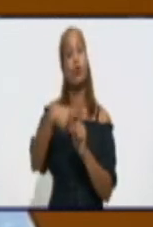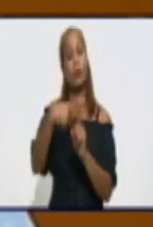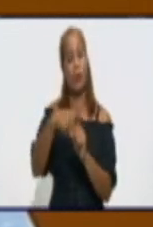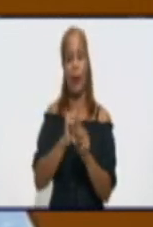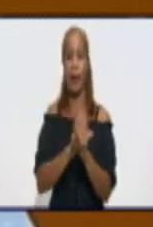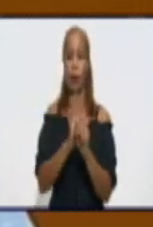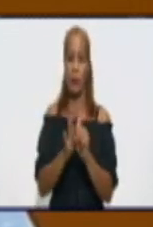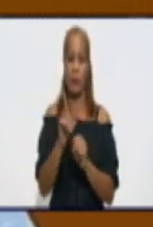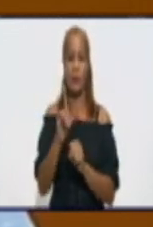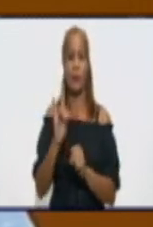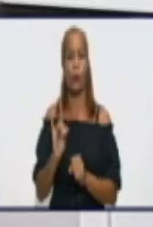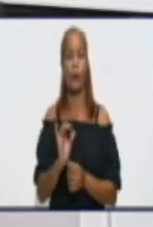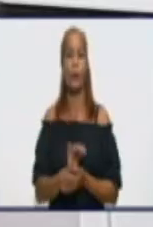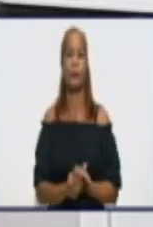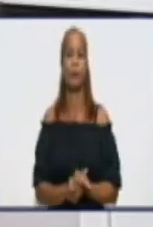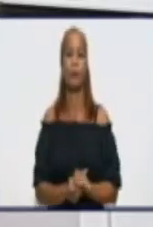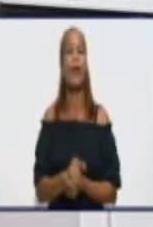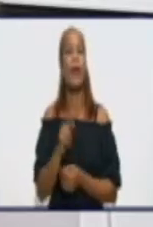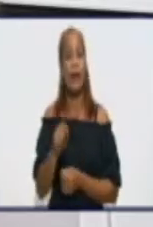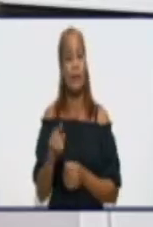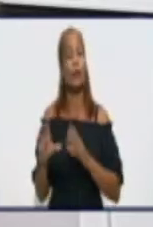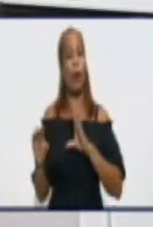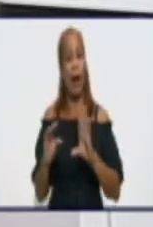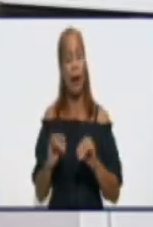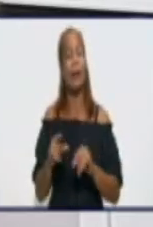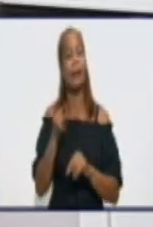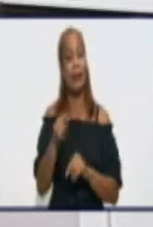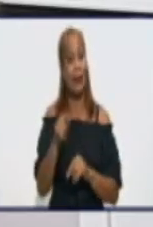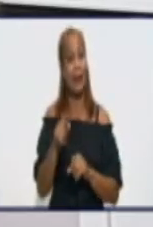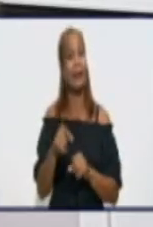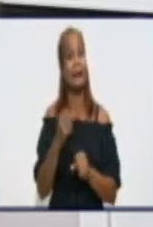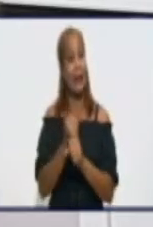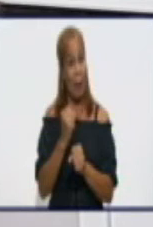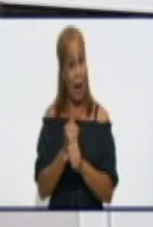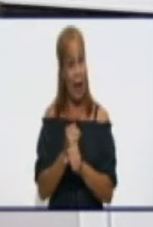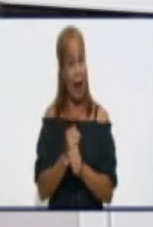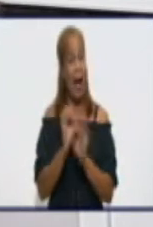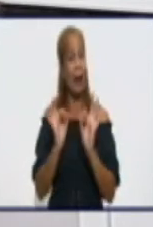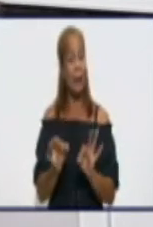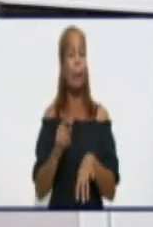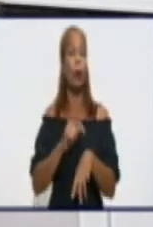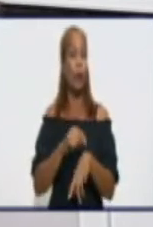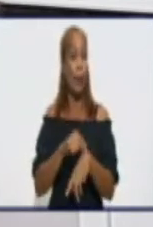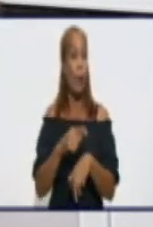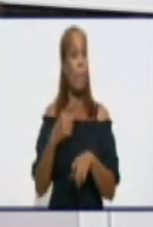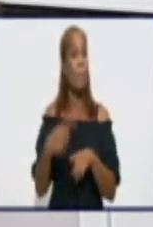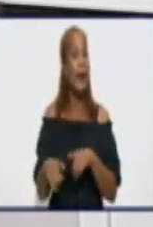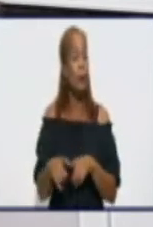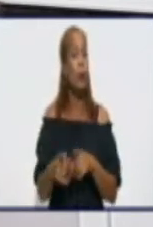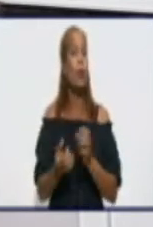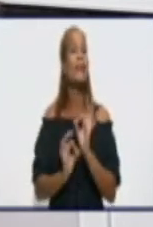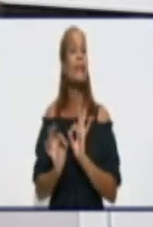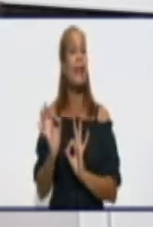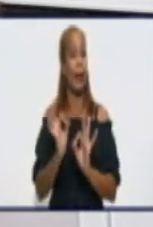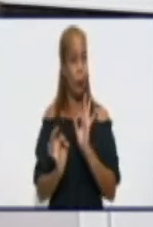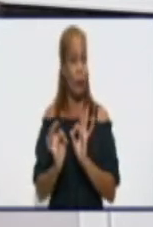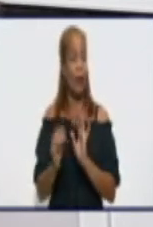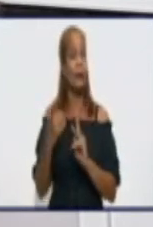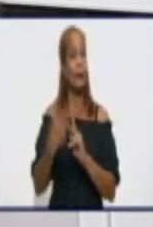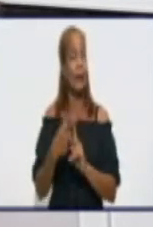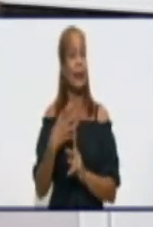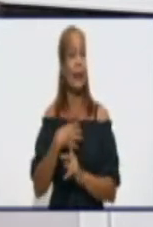COVID-19. Eso habla de que al mismo tiempo de que trabajan, se cuidan. Exacto. De que ha habido responsabilidad en el